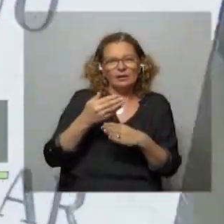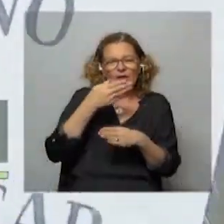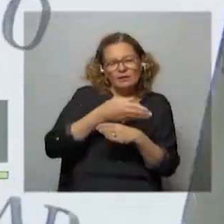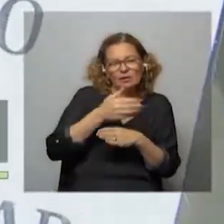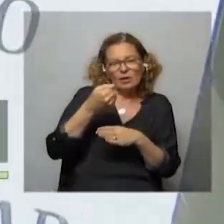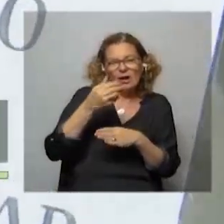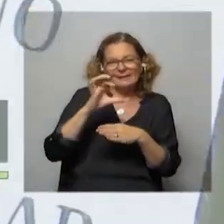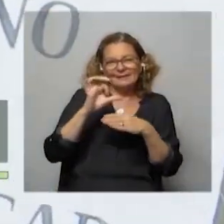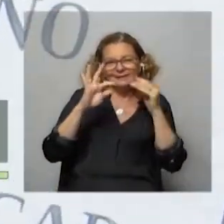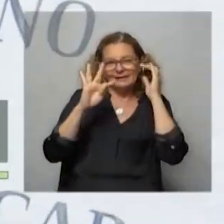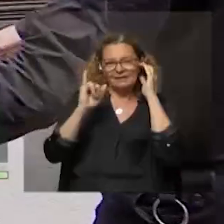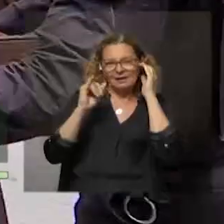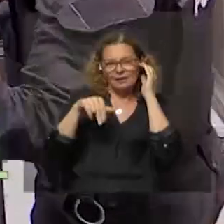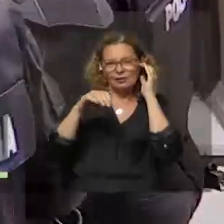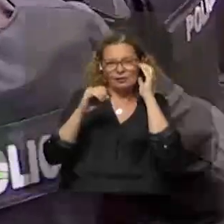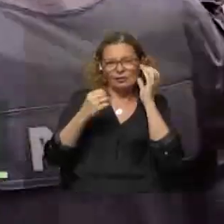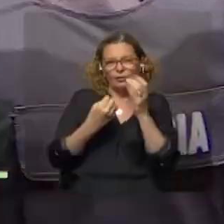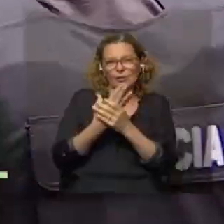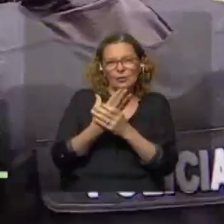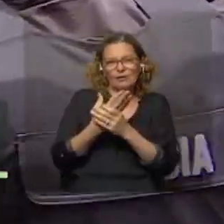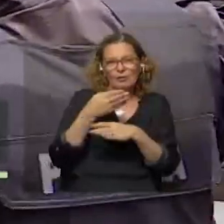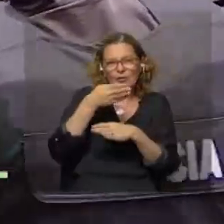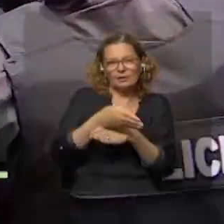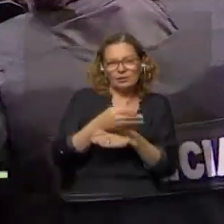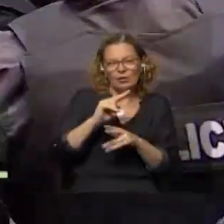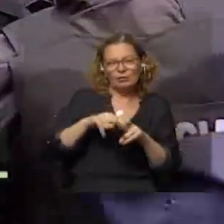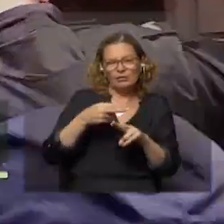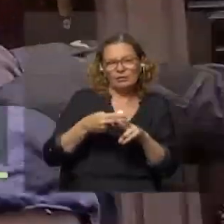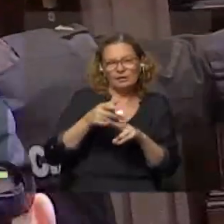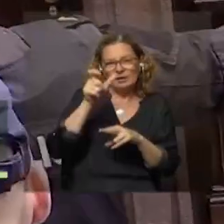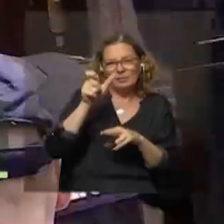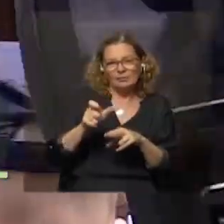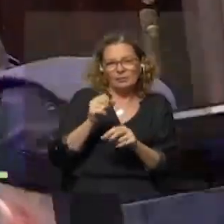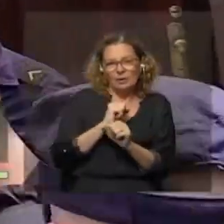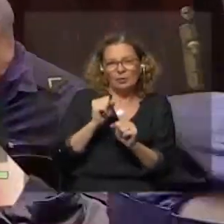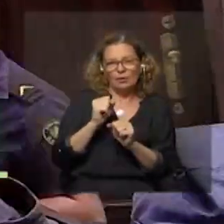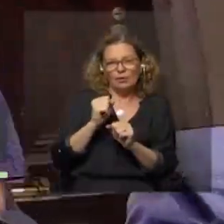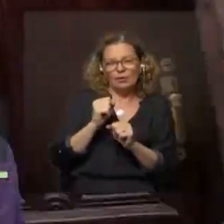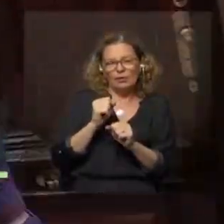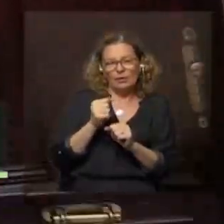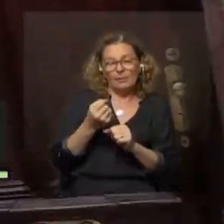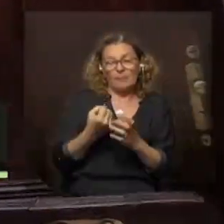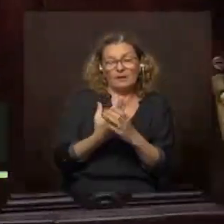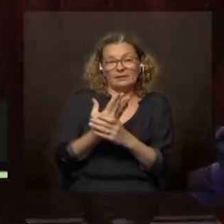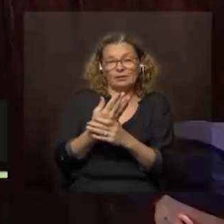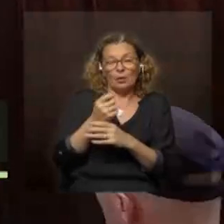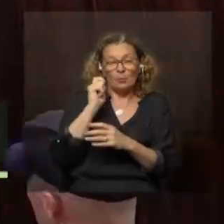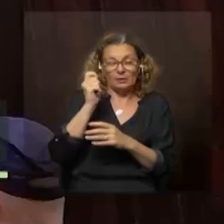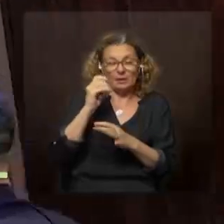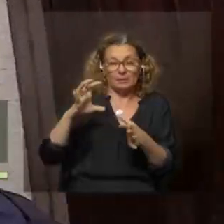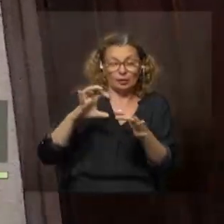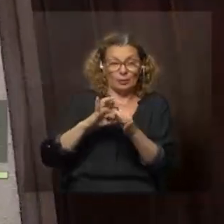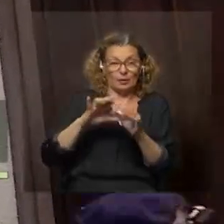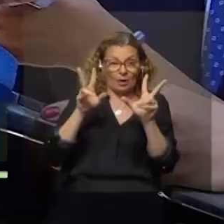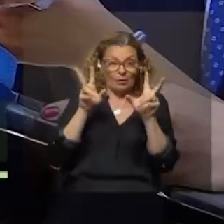y la perspectiva de de Nuevas comparecencias de las personas que bueno han aparecido como públicamente vinculados al